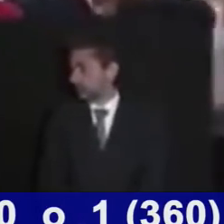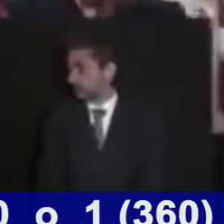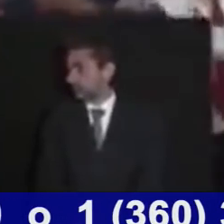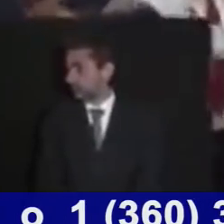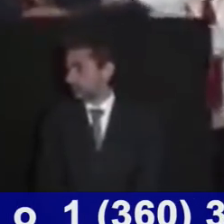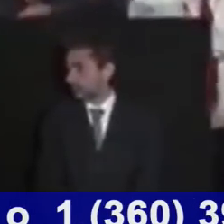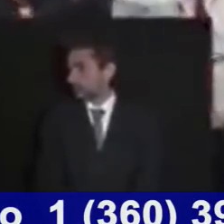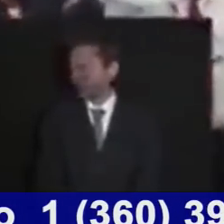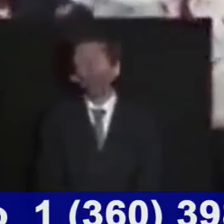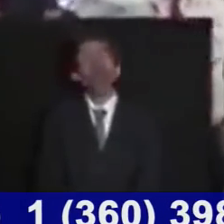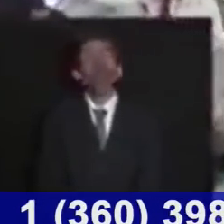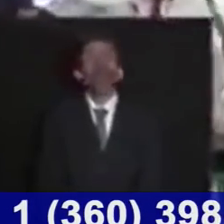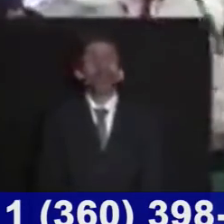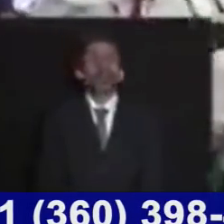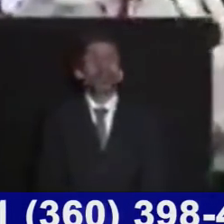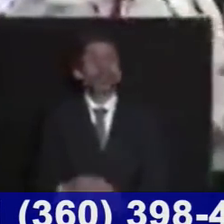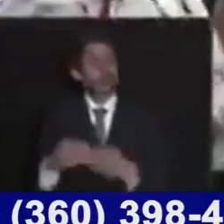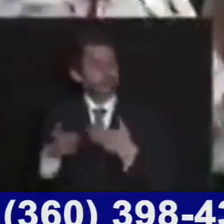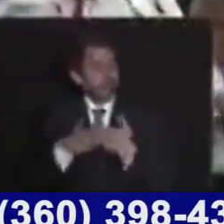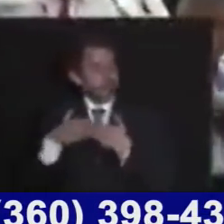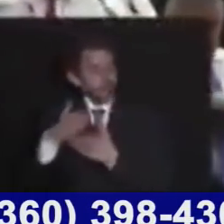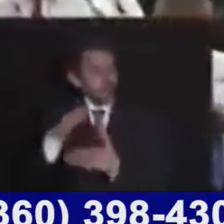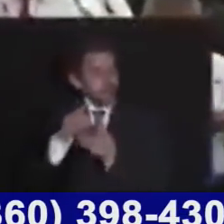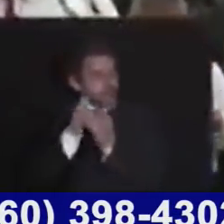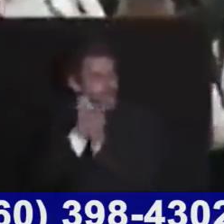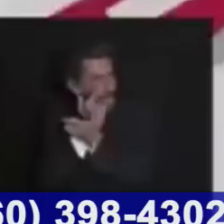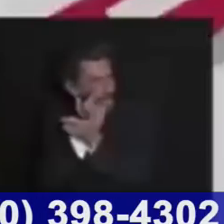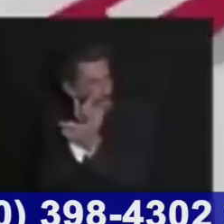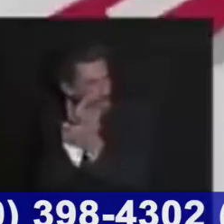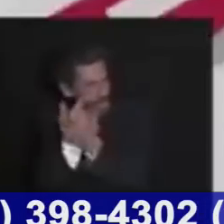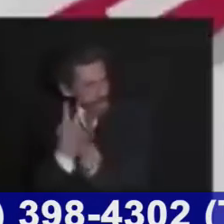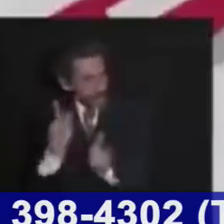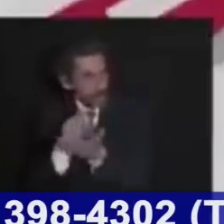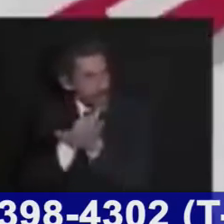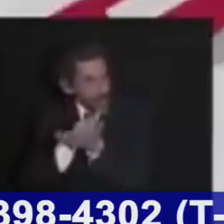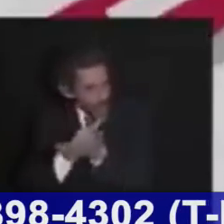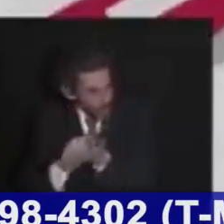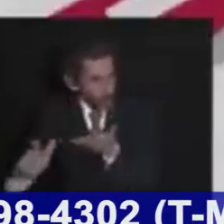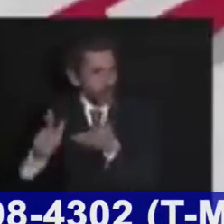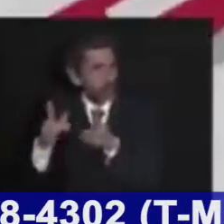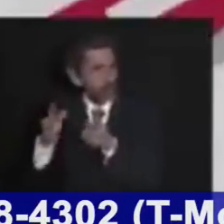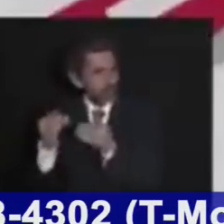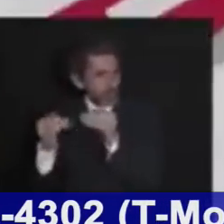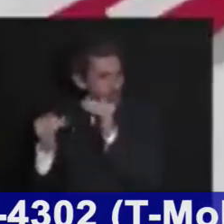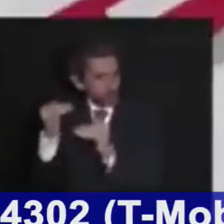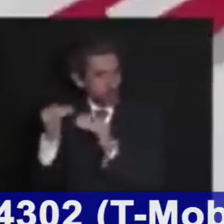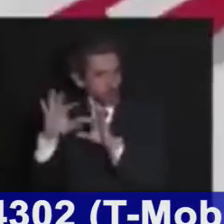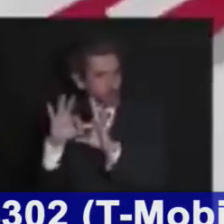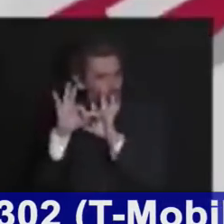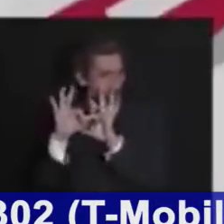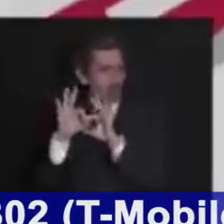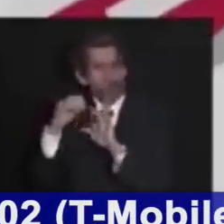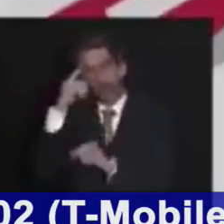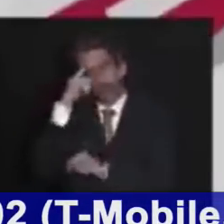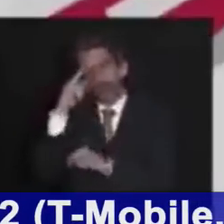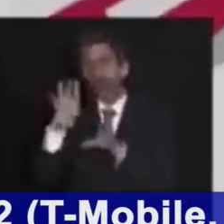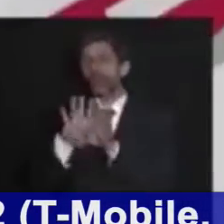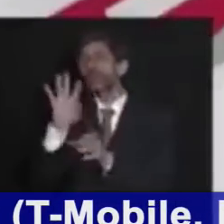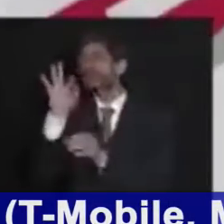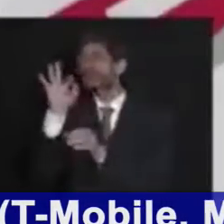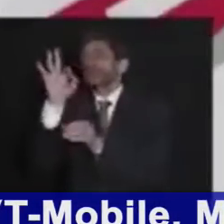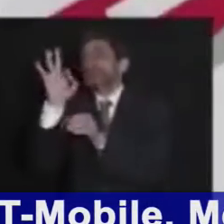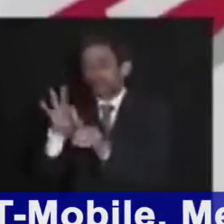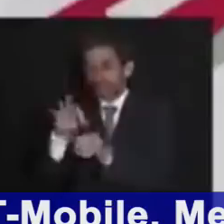El tener un proceso limpio, armónico, unido para seleccionar